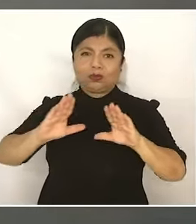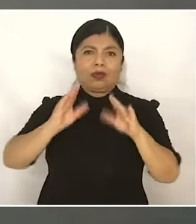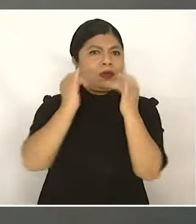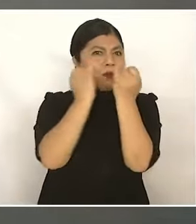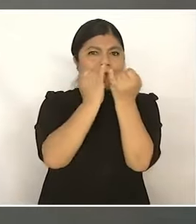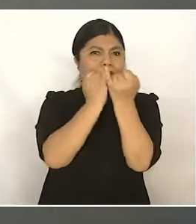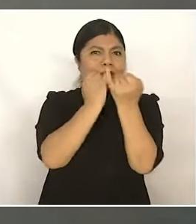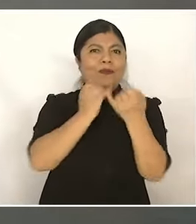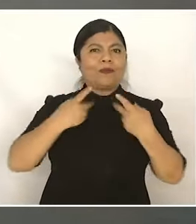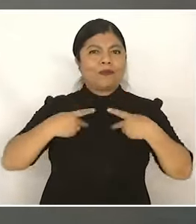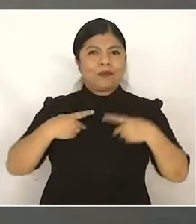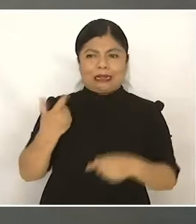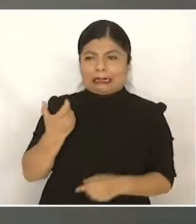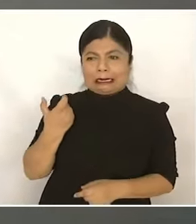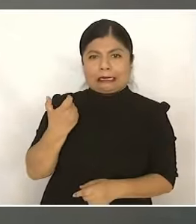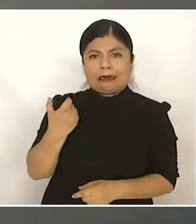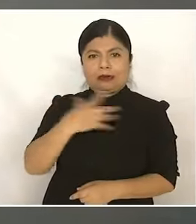Pero